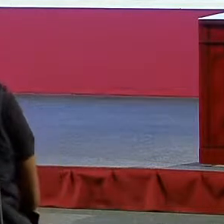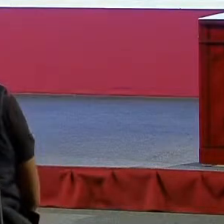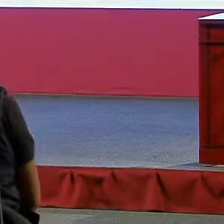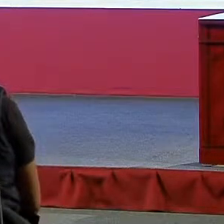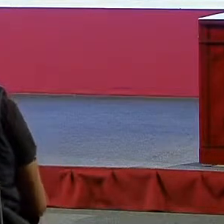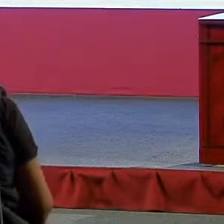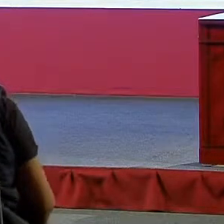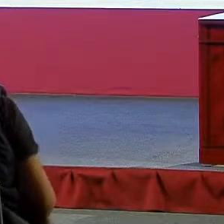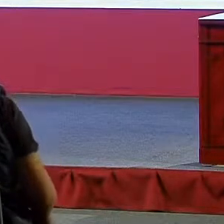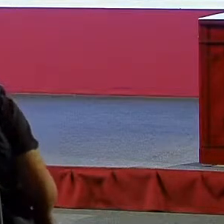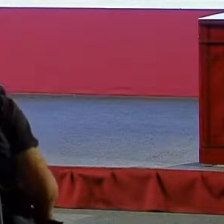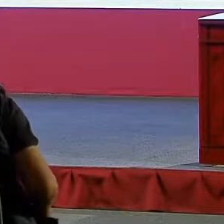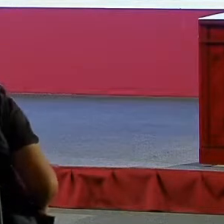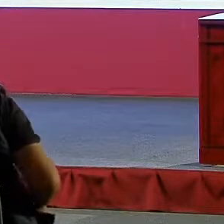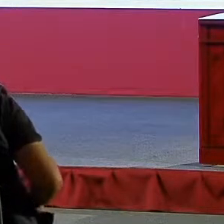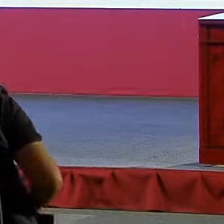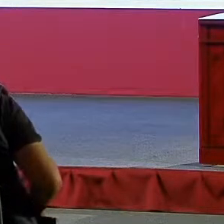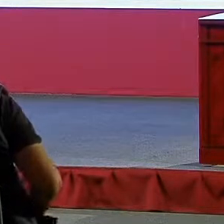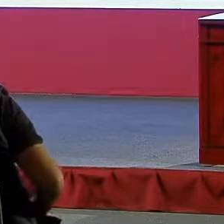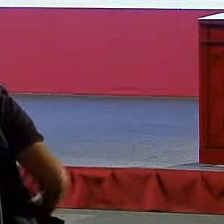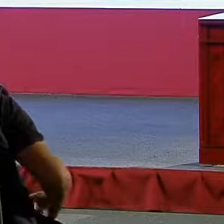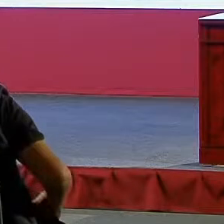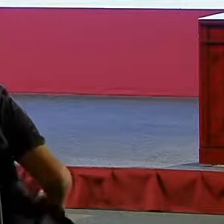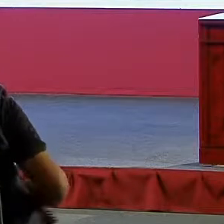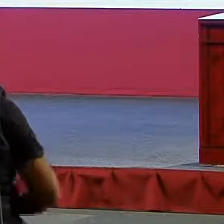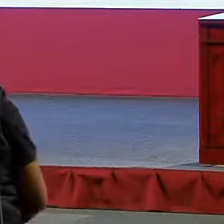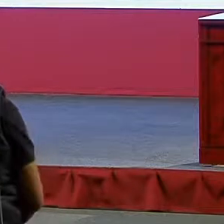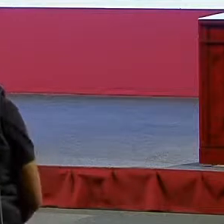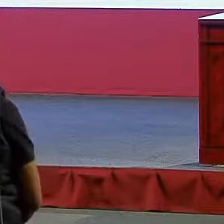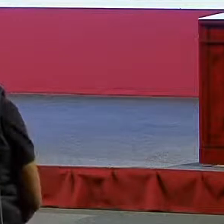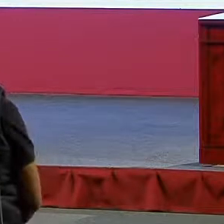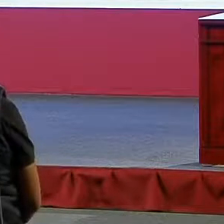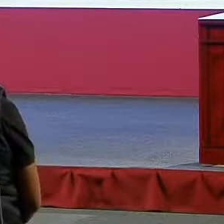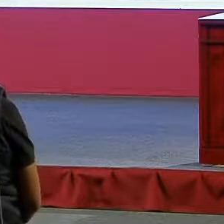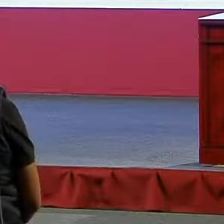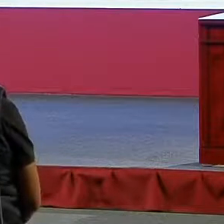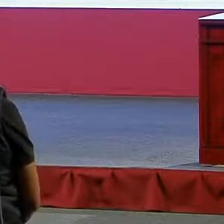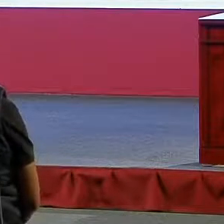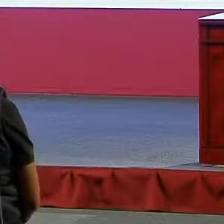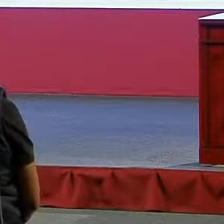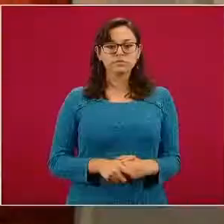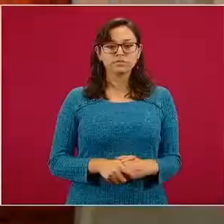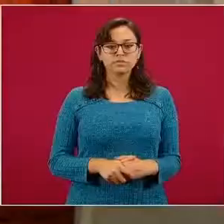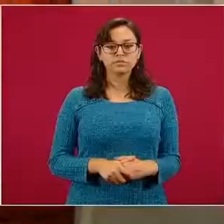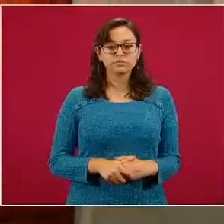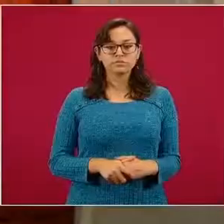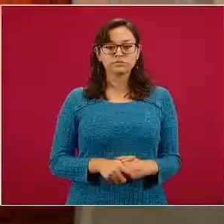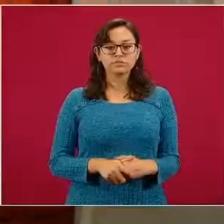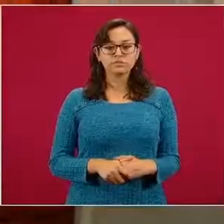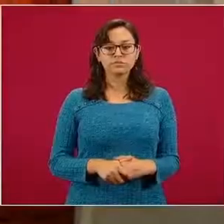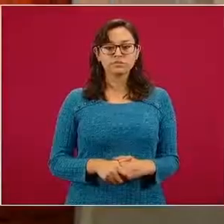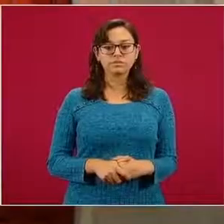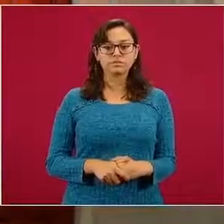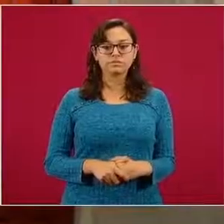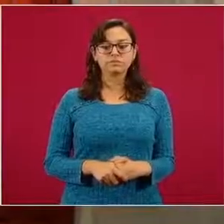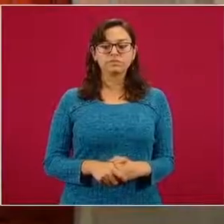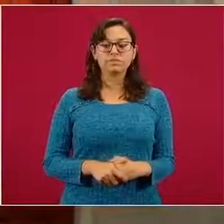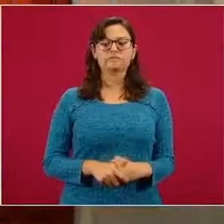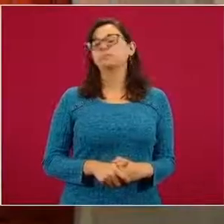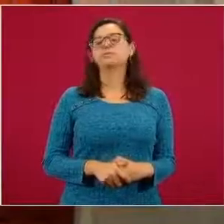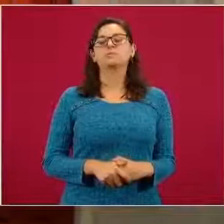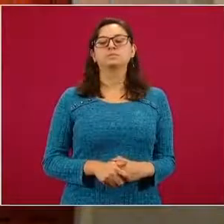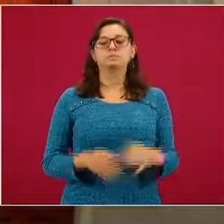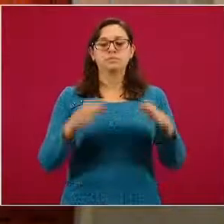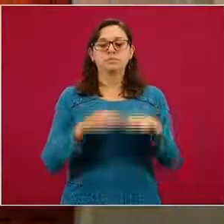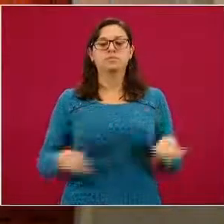modificaciones a la estadística nacional de cada uno de sus países. Es importante mencionar que hasta el día de